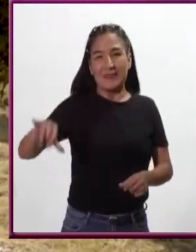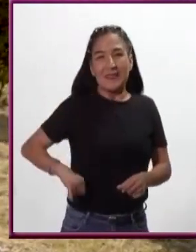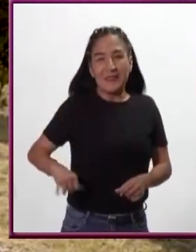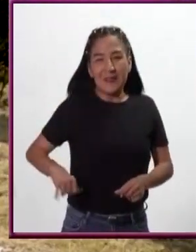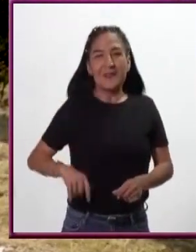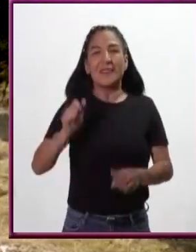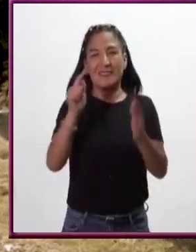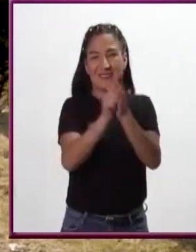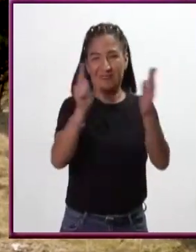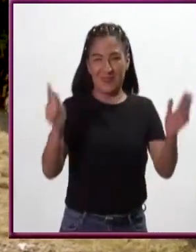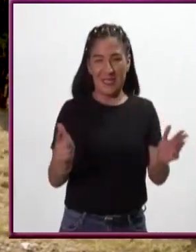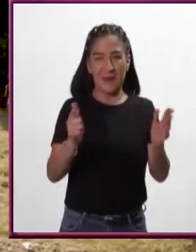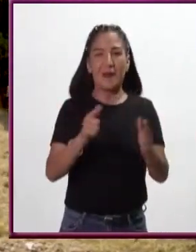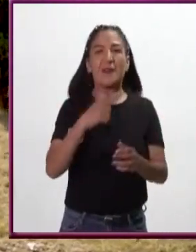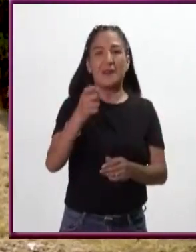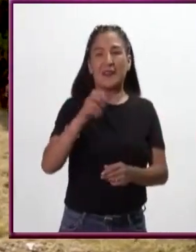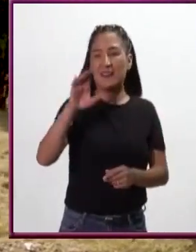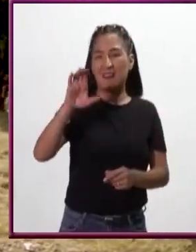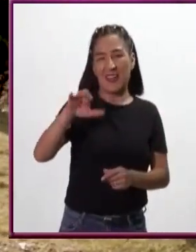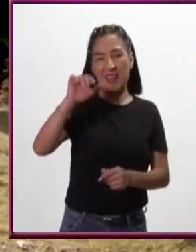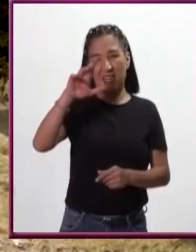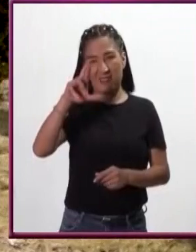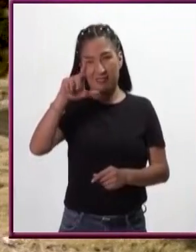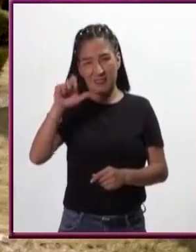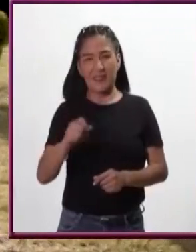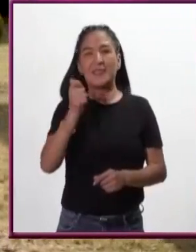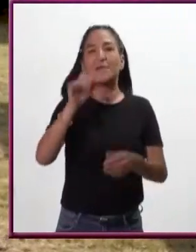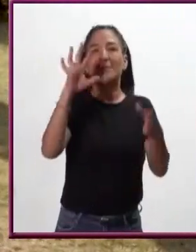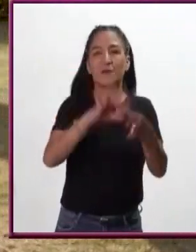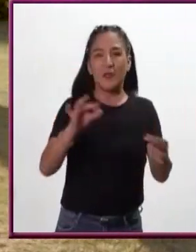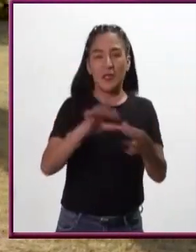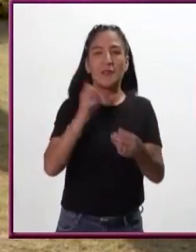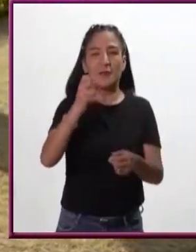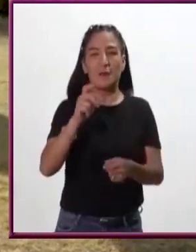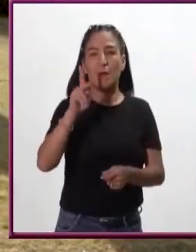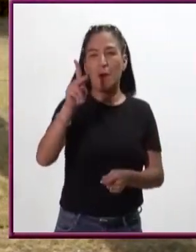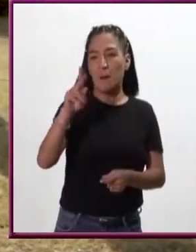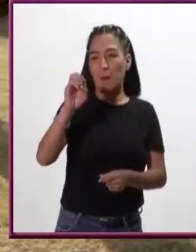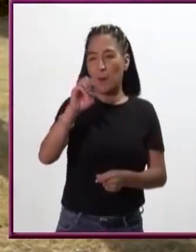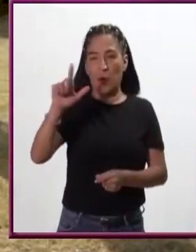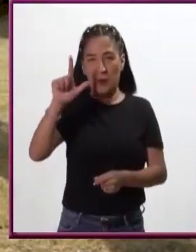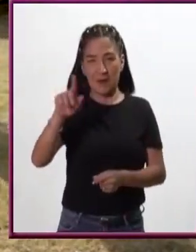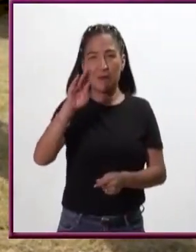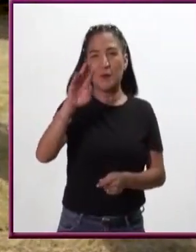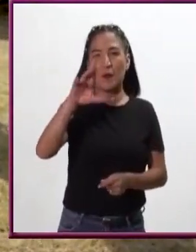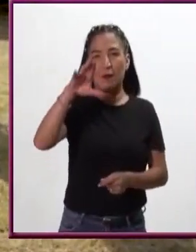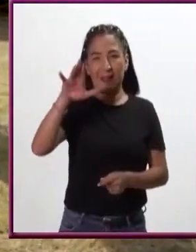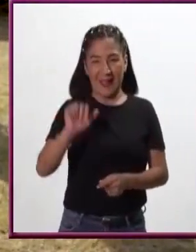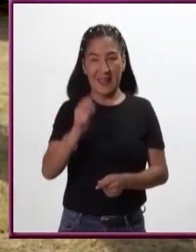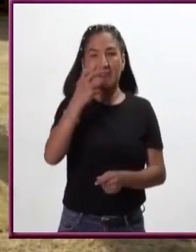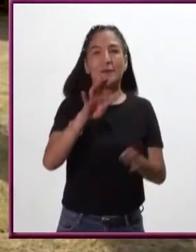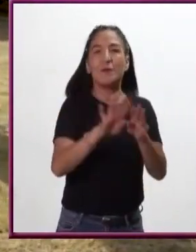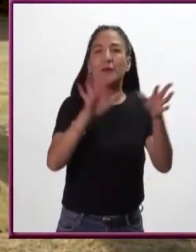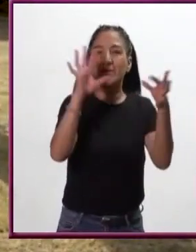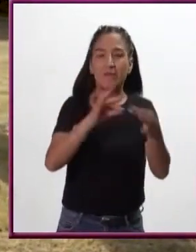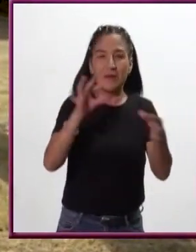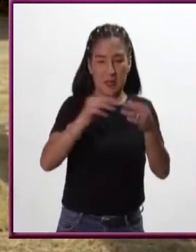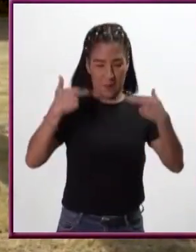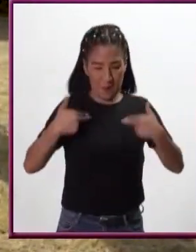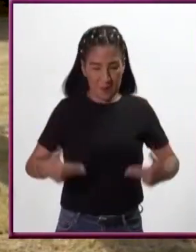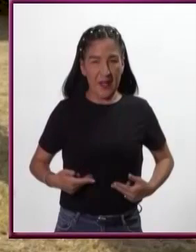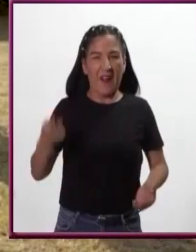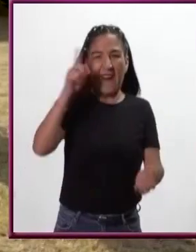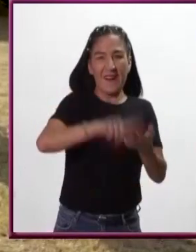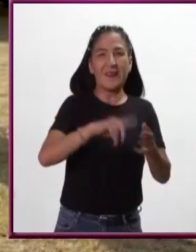este interesantísimo libro en el que Carl Sagan nos cuenta la historia de Paul Broca, uno de los pioneros de la anatomía que estudió